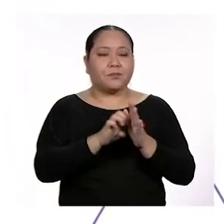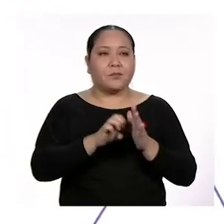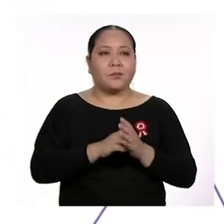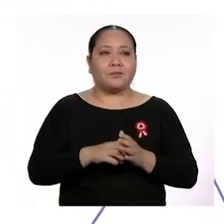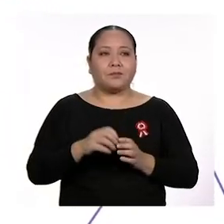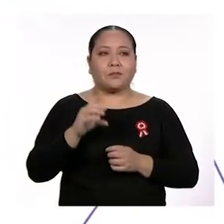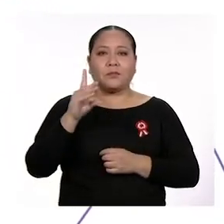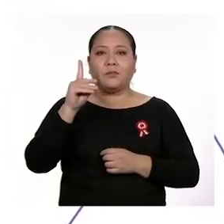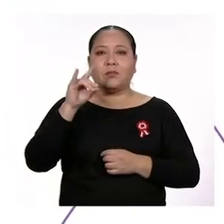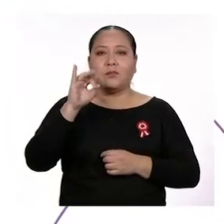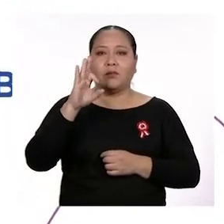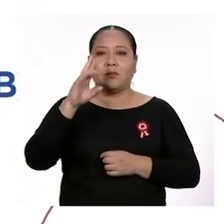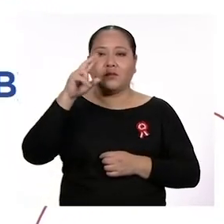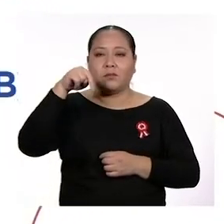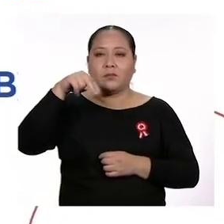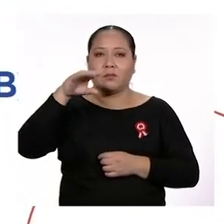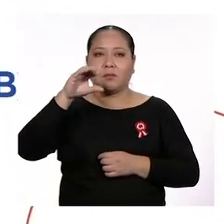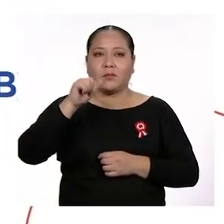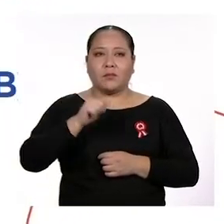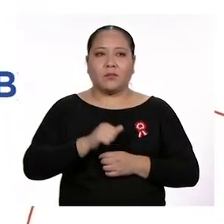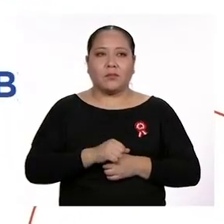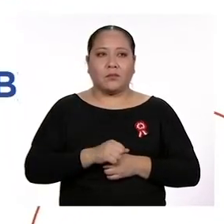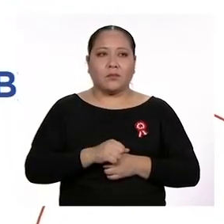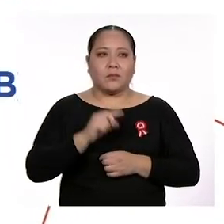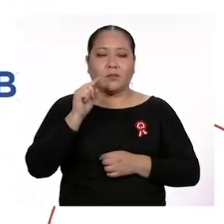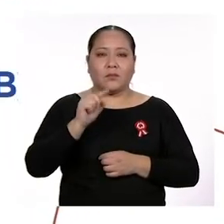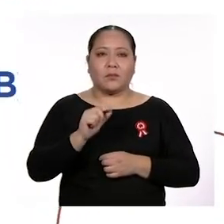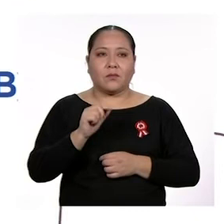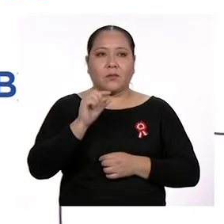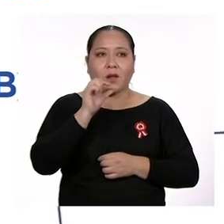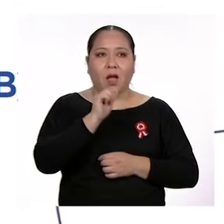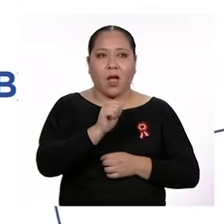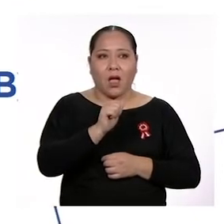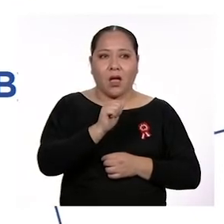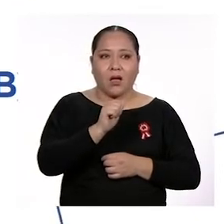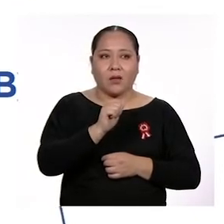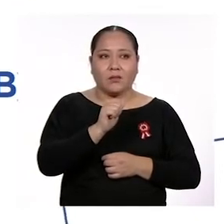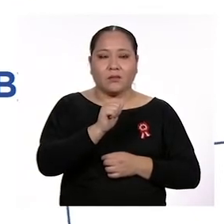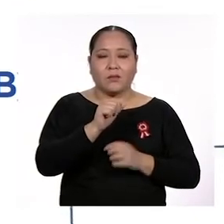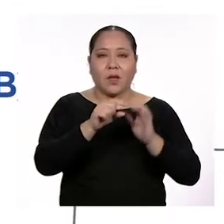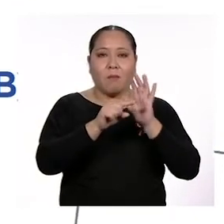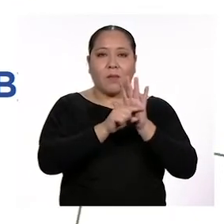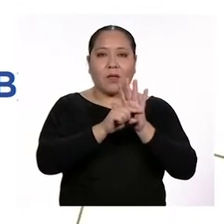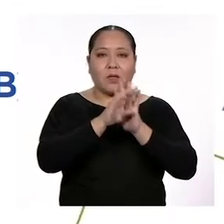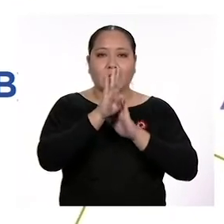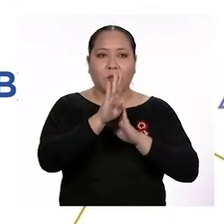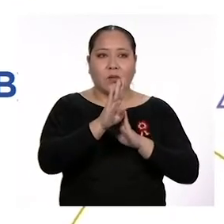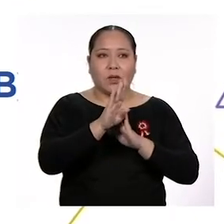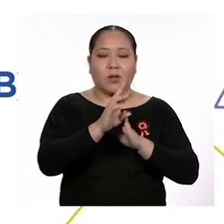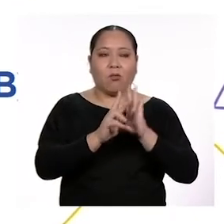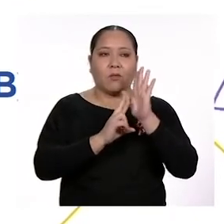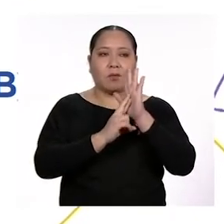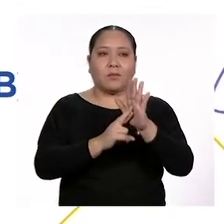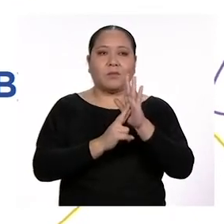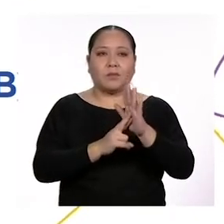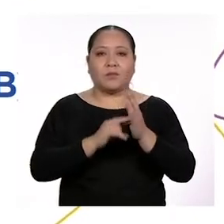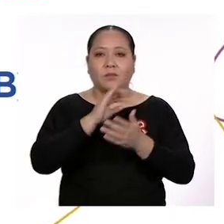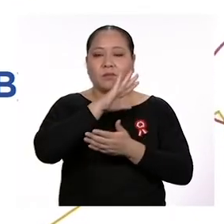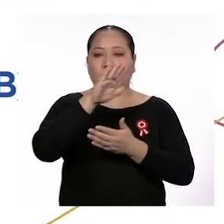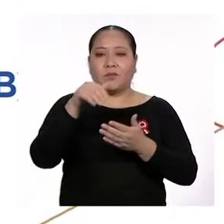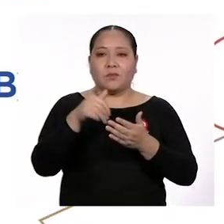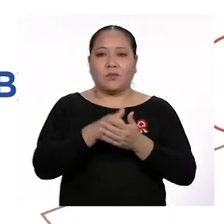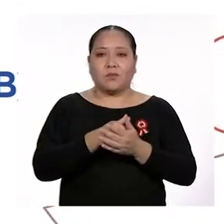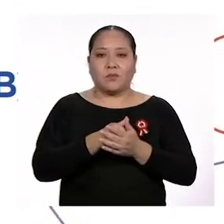la diferencia de intervalos, donde los intervalos A menos B representan a todos